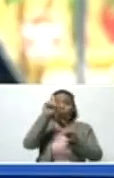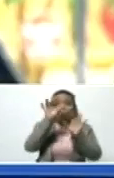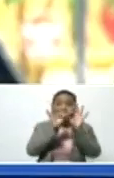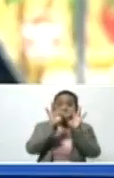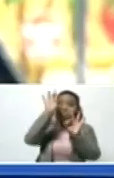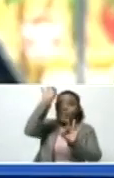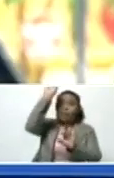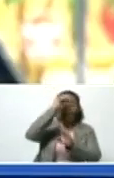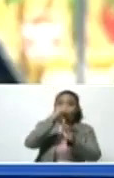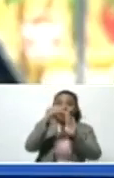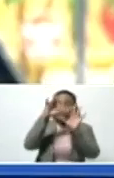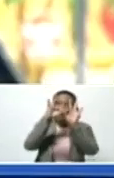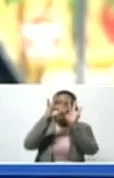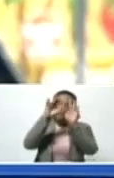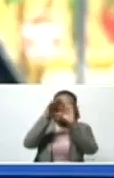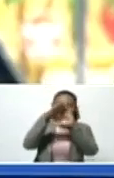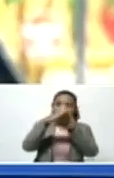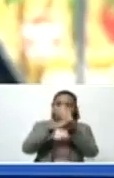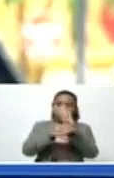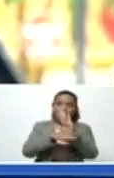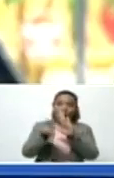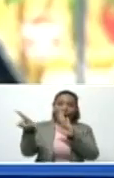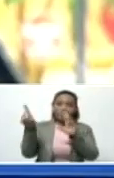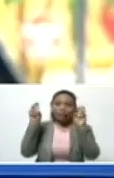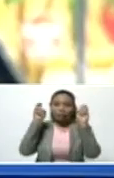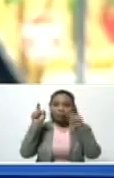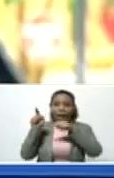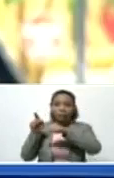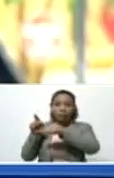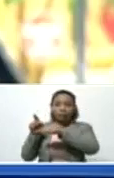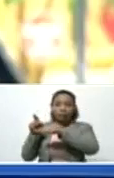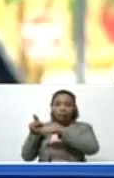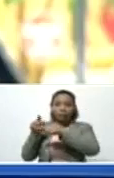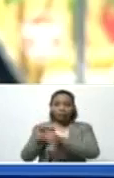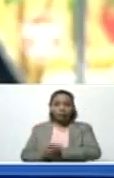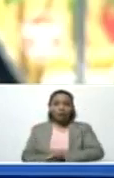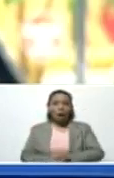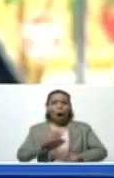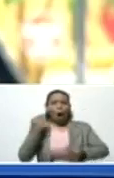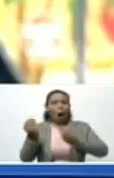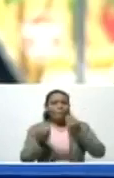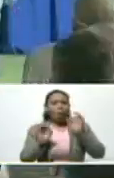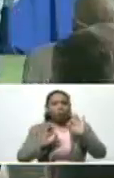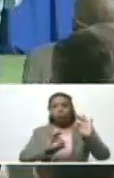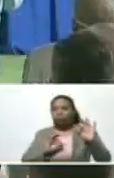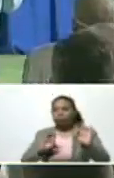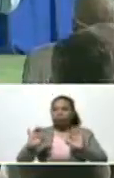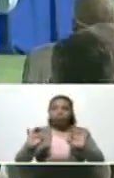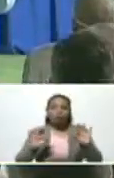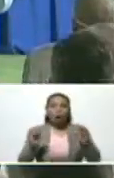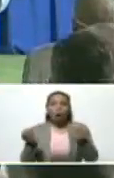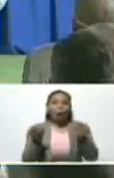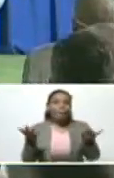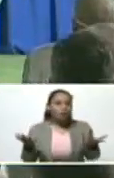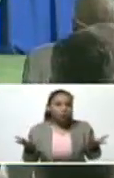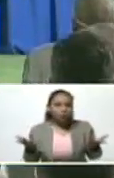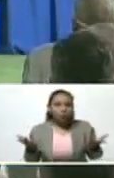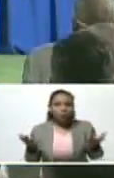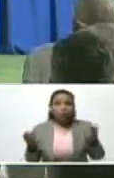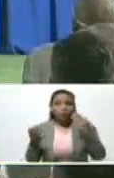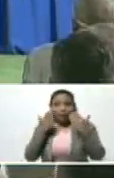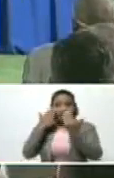Así es. En esas condiciones, ¿cómo nos preparamos? Sí. Bueno, fíjese que Venezuela